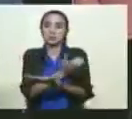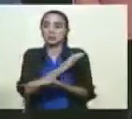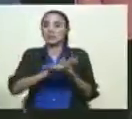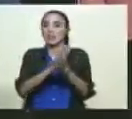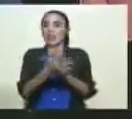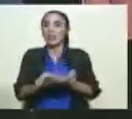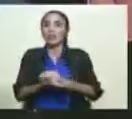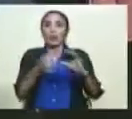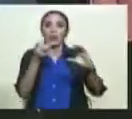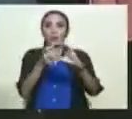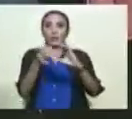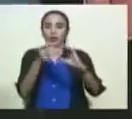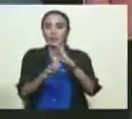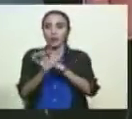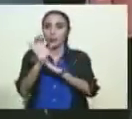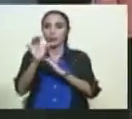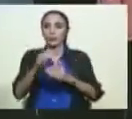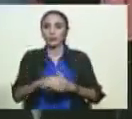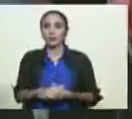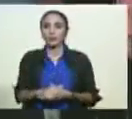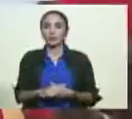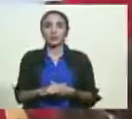patria.